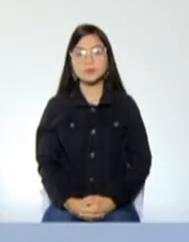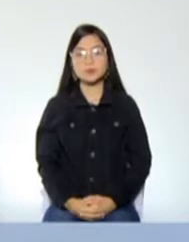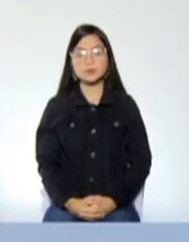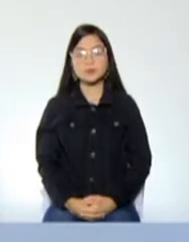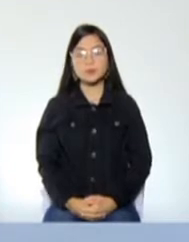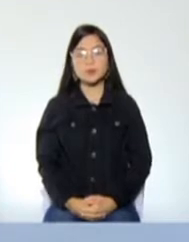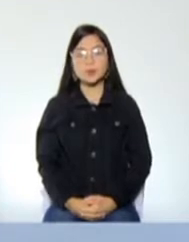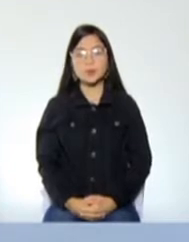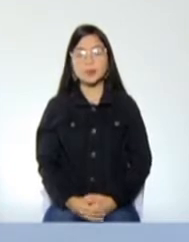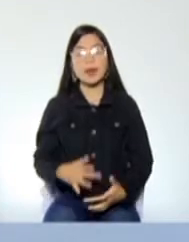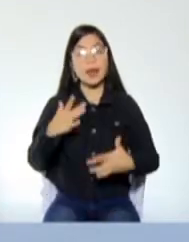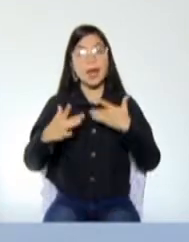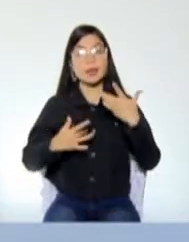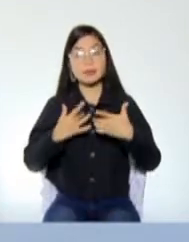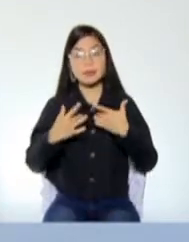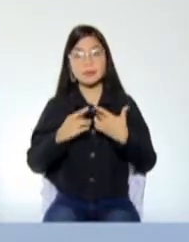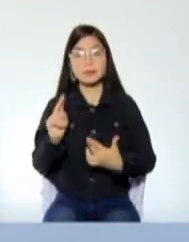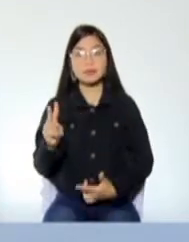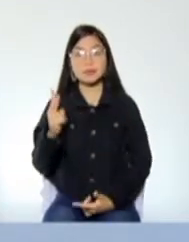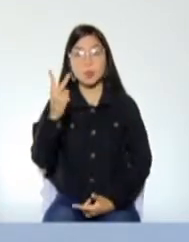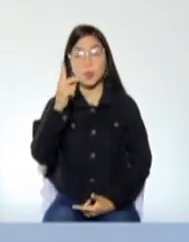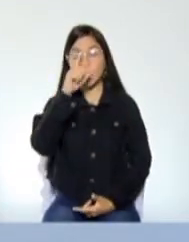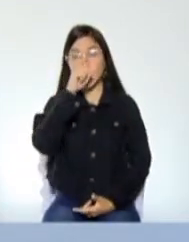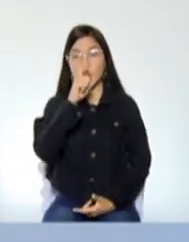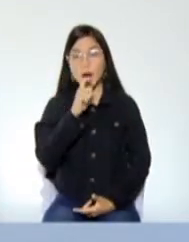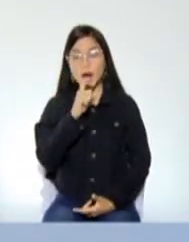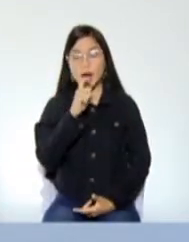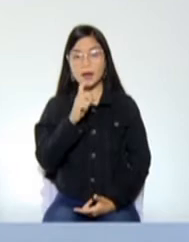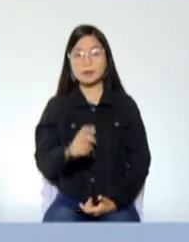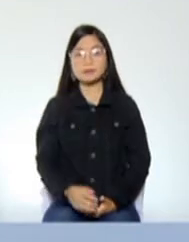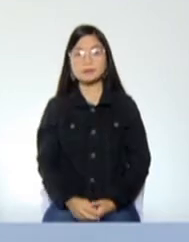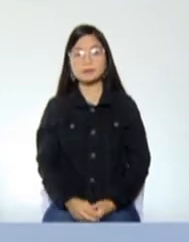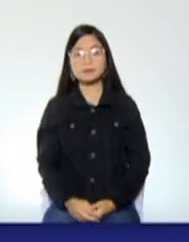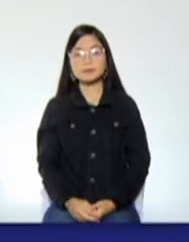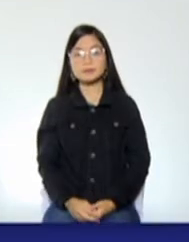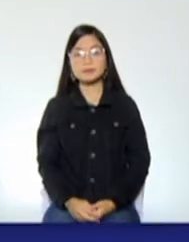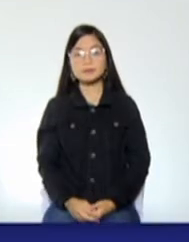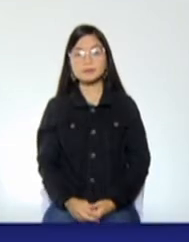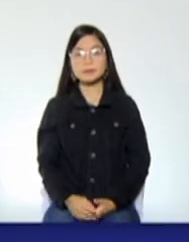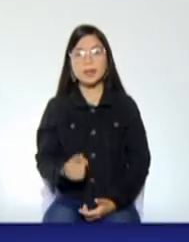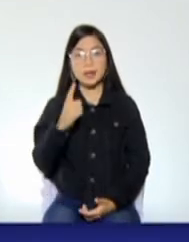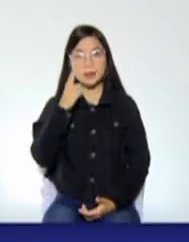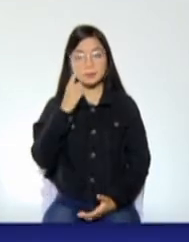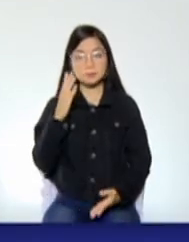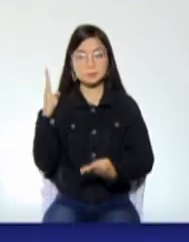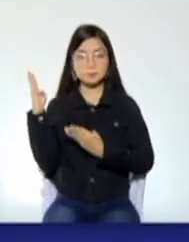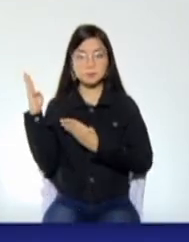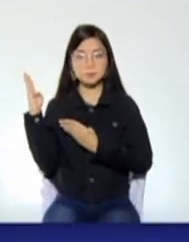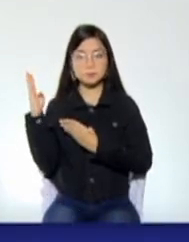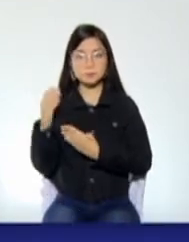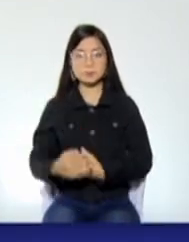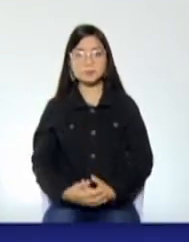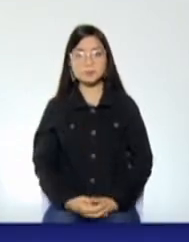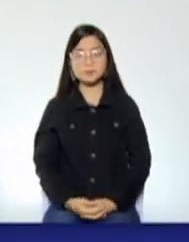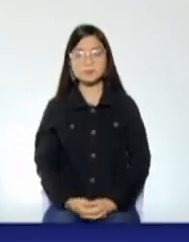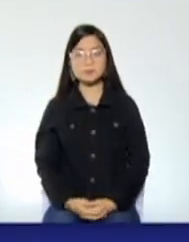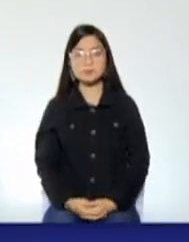los muchachos de segundo año o nuestros jóvenes se les presentan en las láminas a continuación.